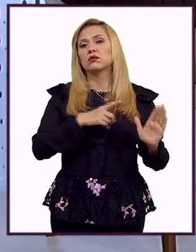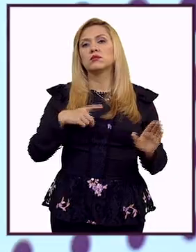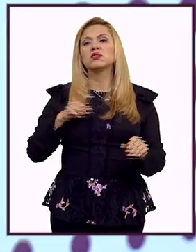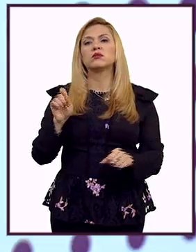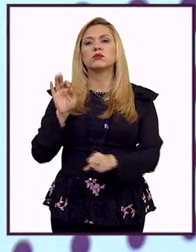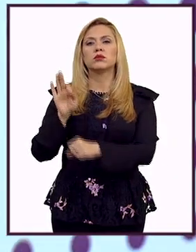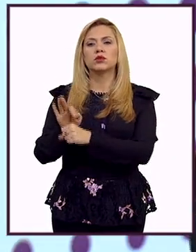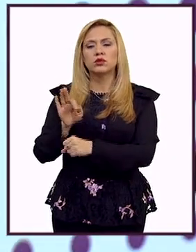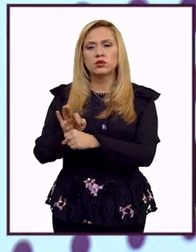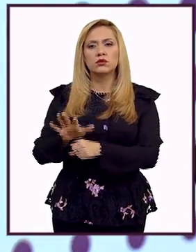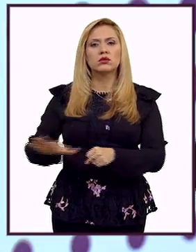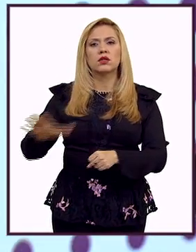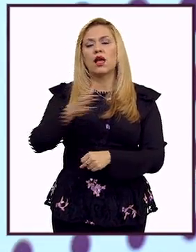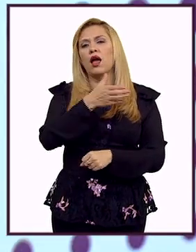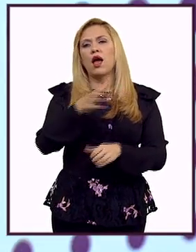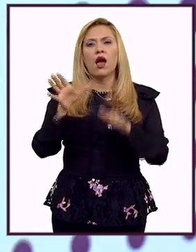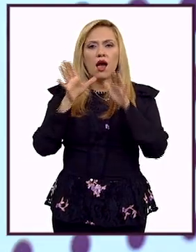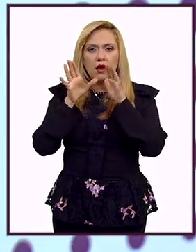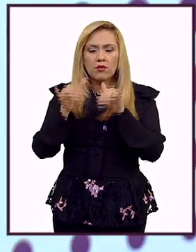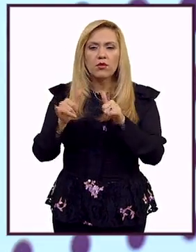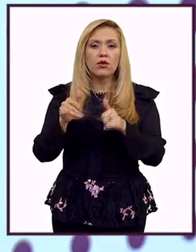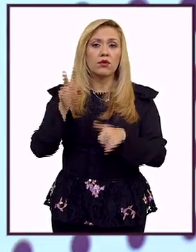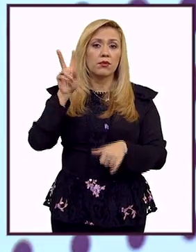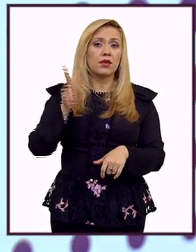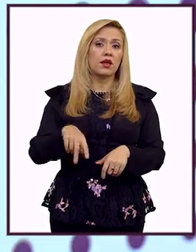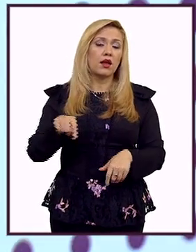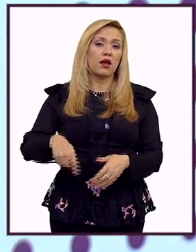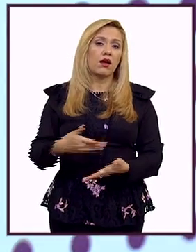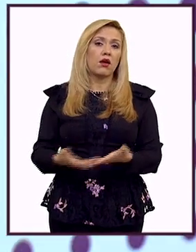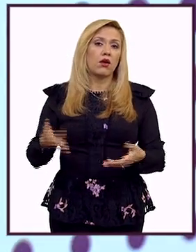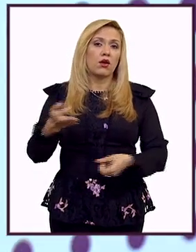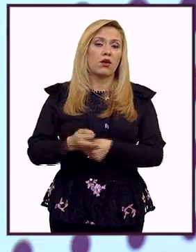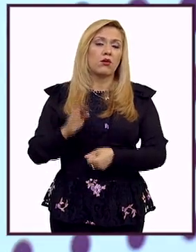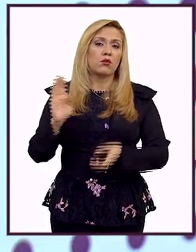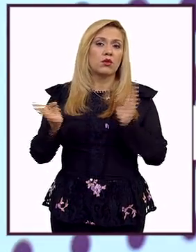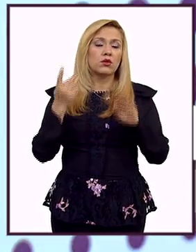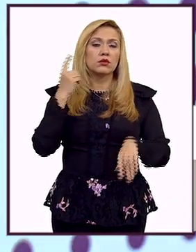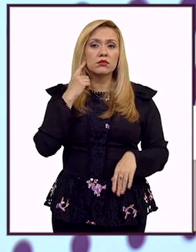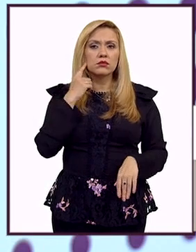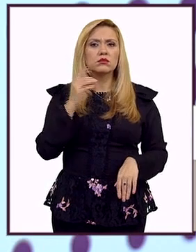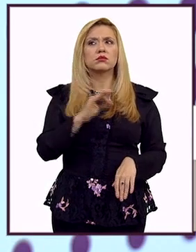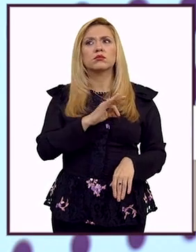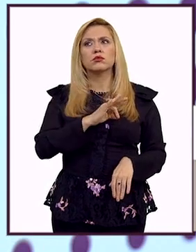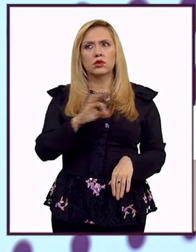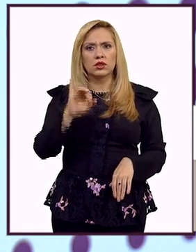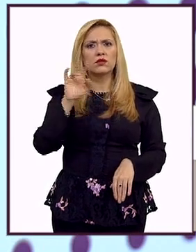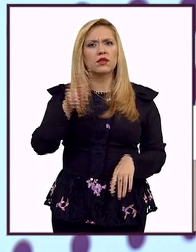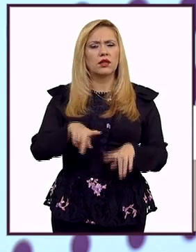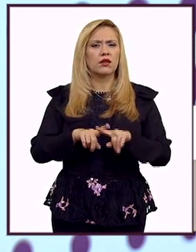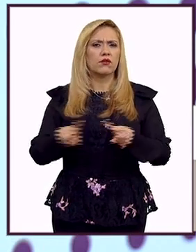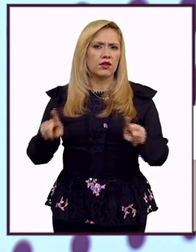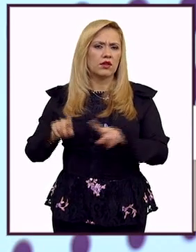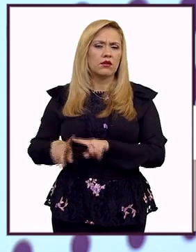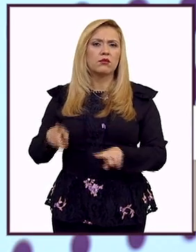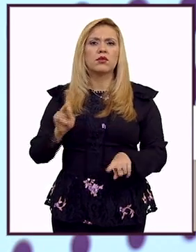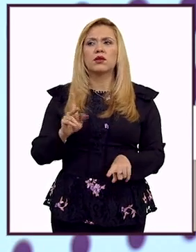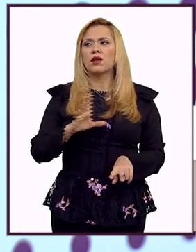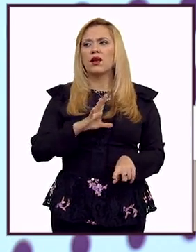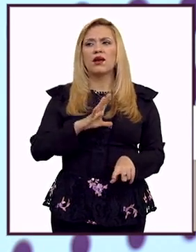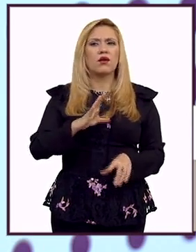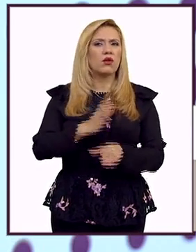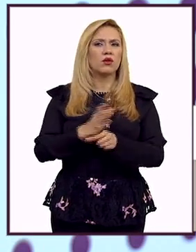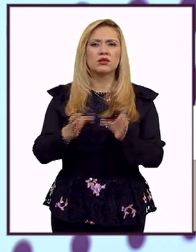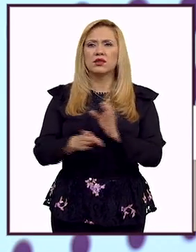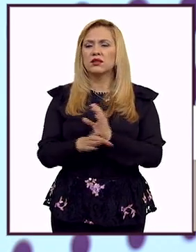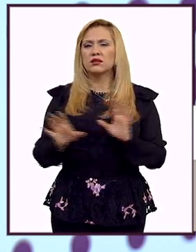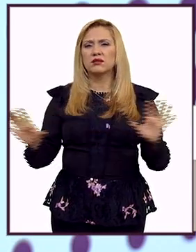de la situación campesina del mundo rural que se vive en estos momentos en el mundo, que puede ser muy distinta, pero al final hay muchas cosas que son